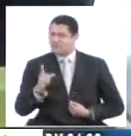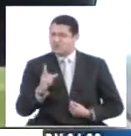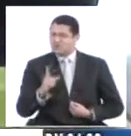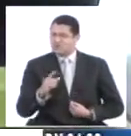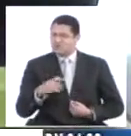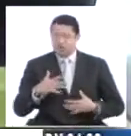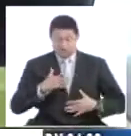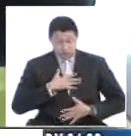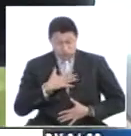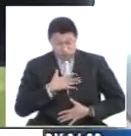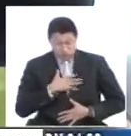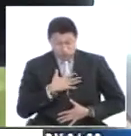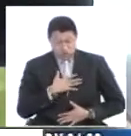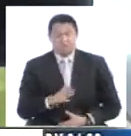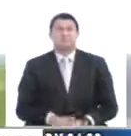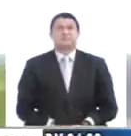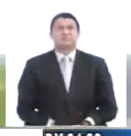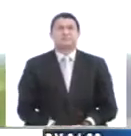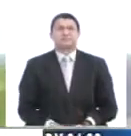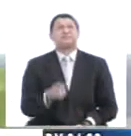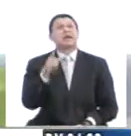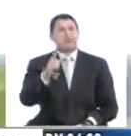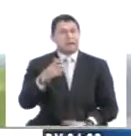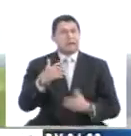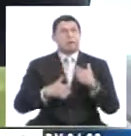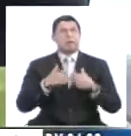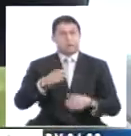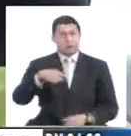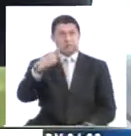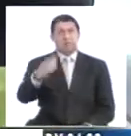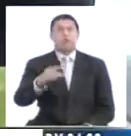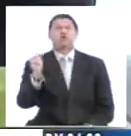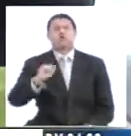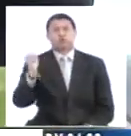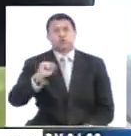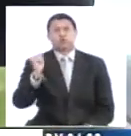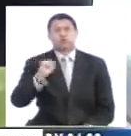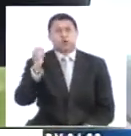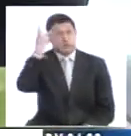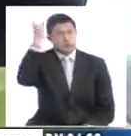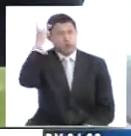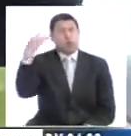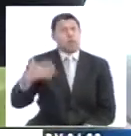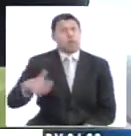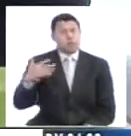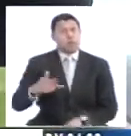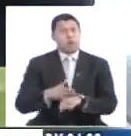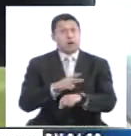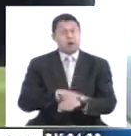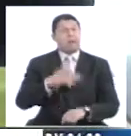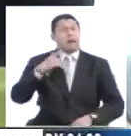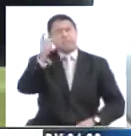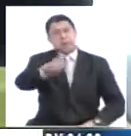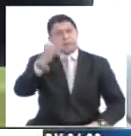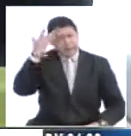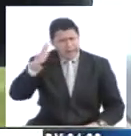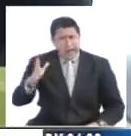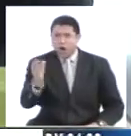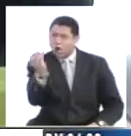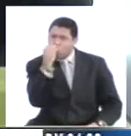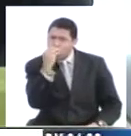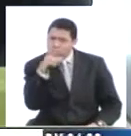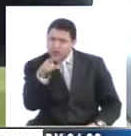cuadro metabólico que atraerá entonces efectos secundarios y efectos psicológicos muy graves personas que creen que la comida